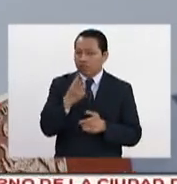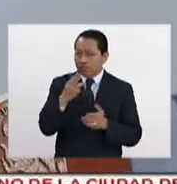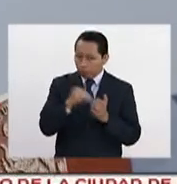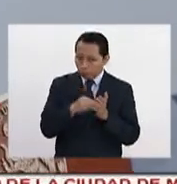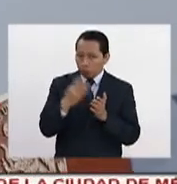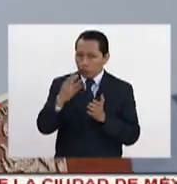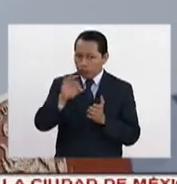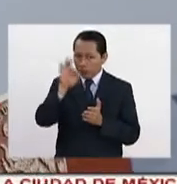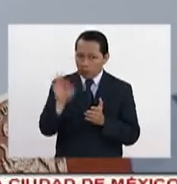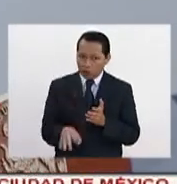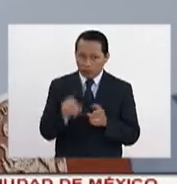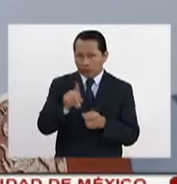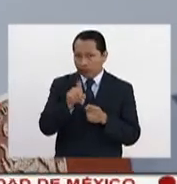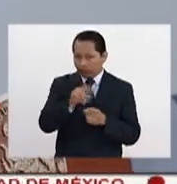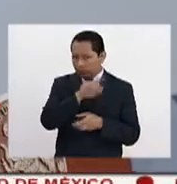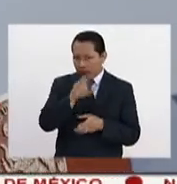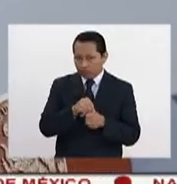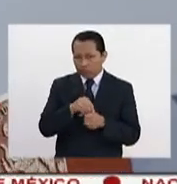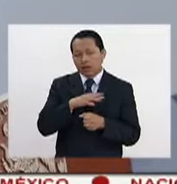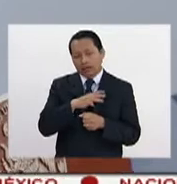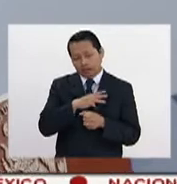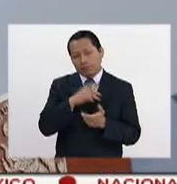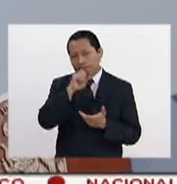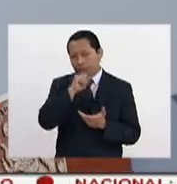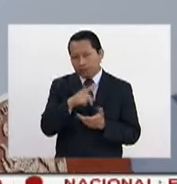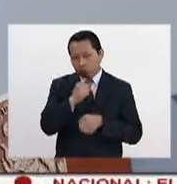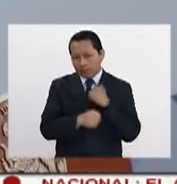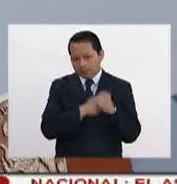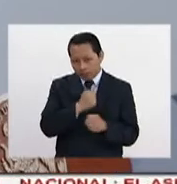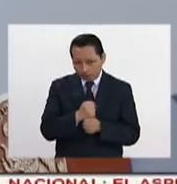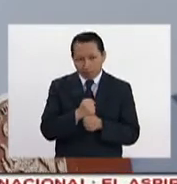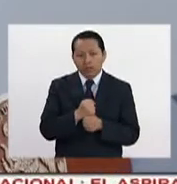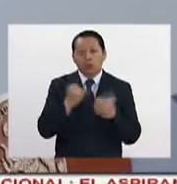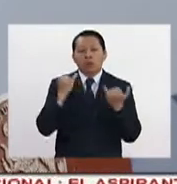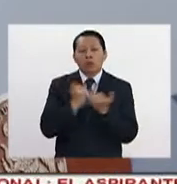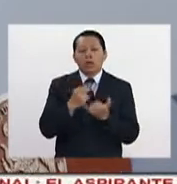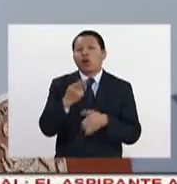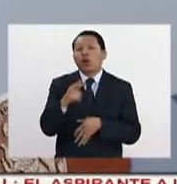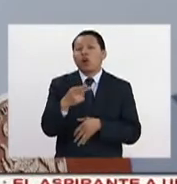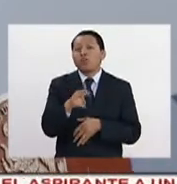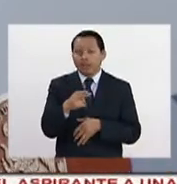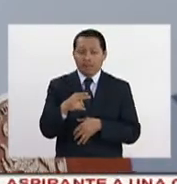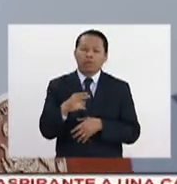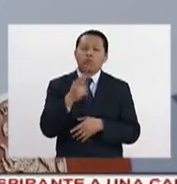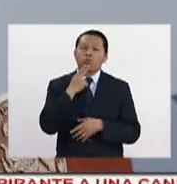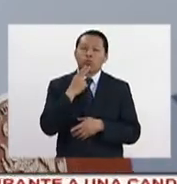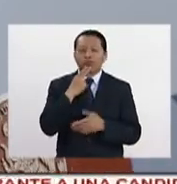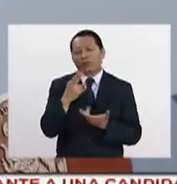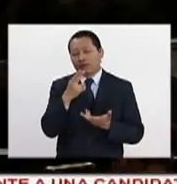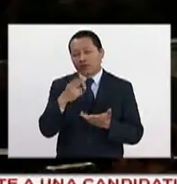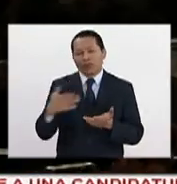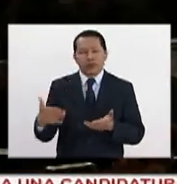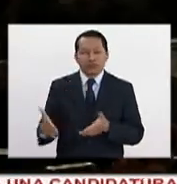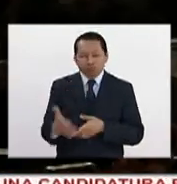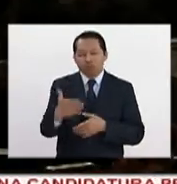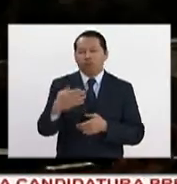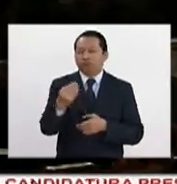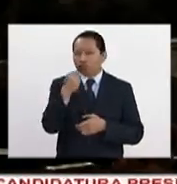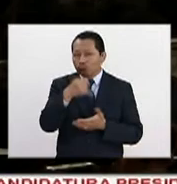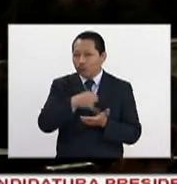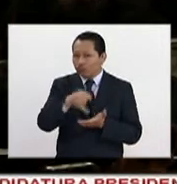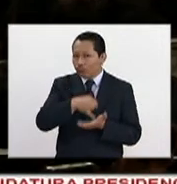3.4% a tasa anual y las primeras cifras del consumo de noviembre señalan una tendencia a la